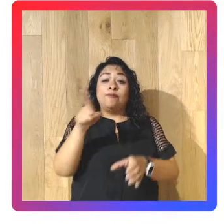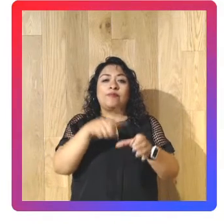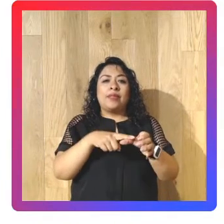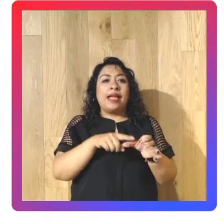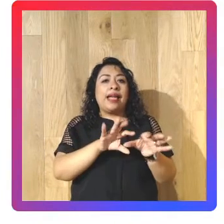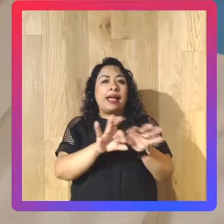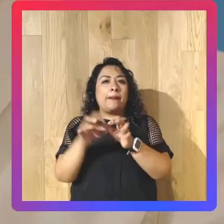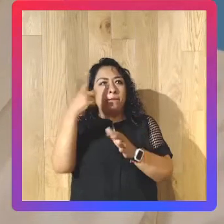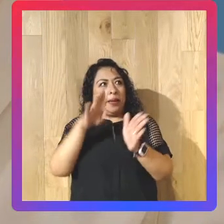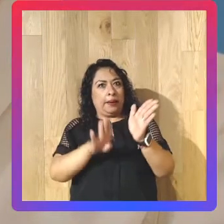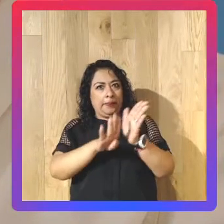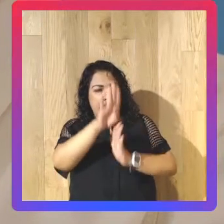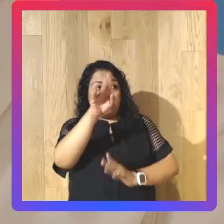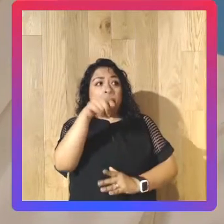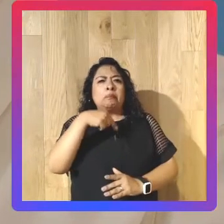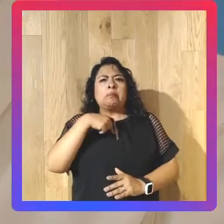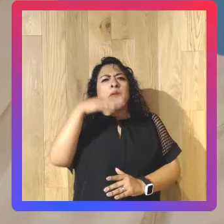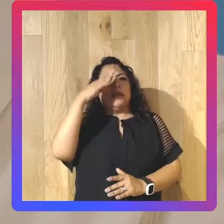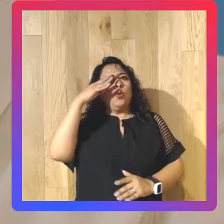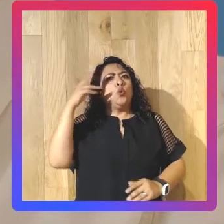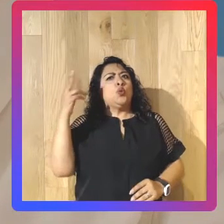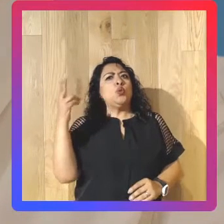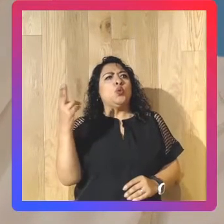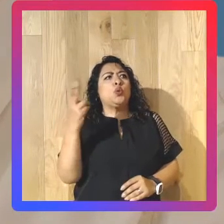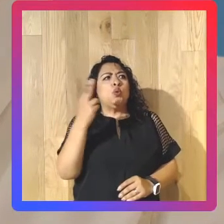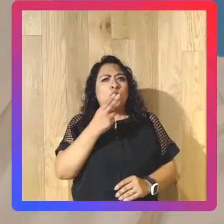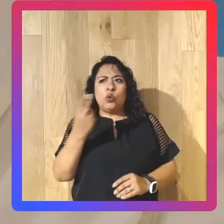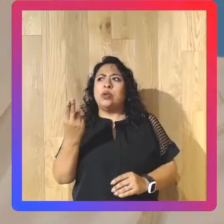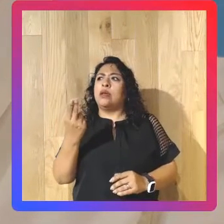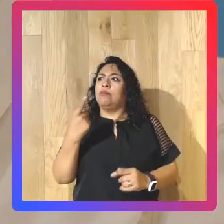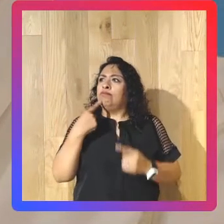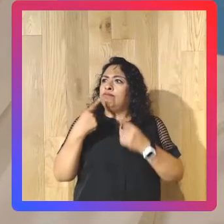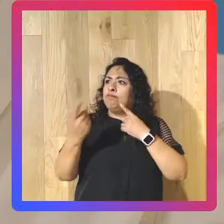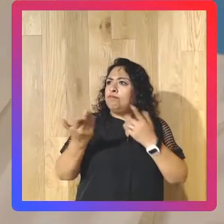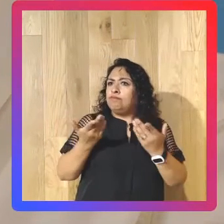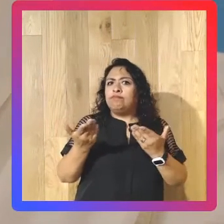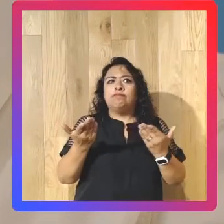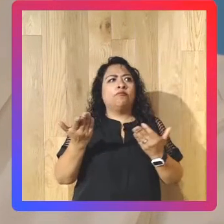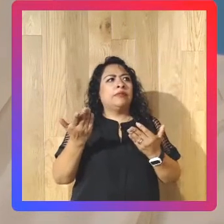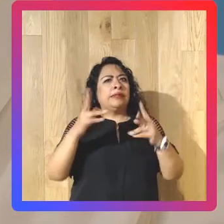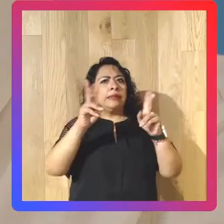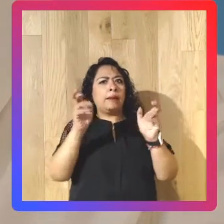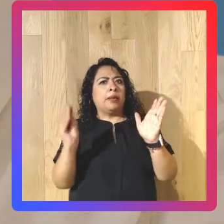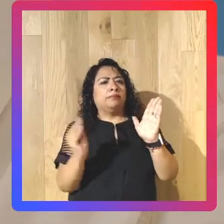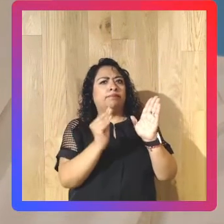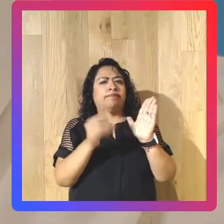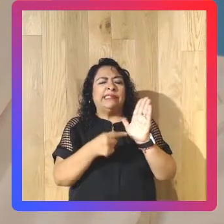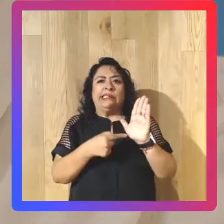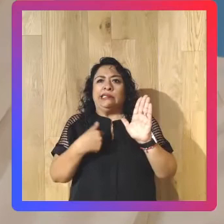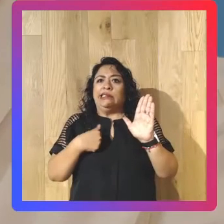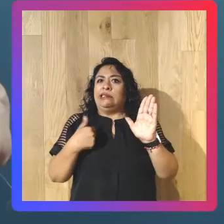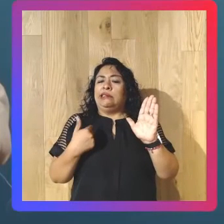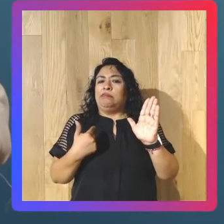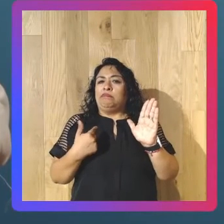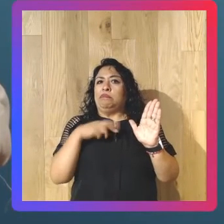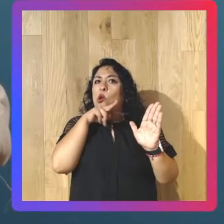la Prosperidad. Creemos que es urgente subir a las mesas de conversación todos esos temas que nos aquejan